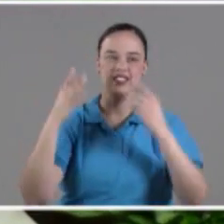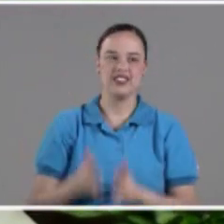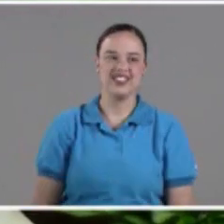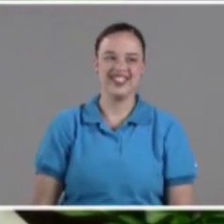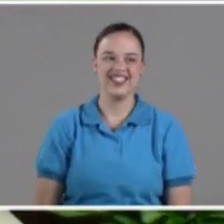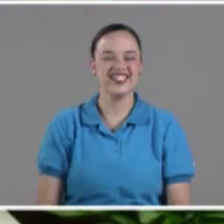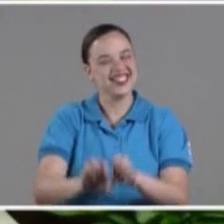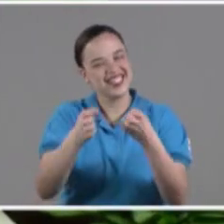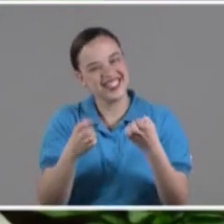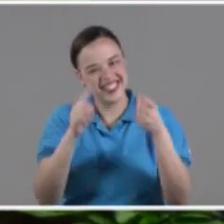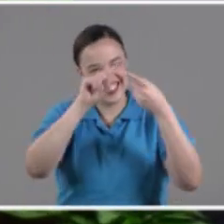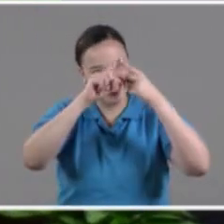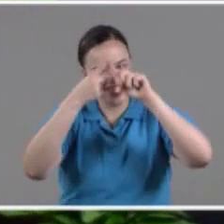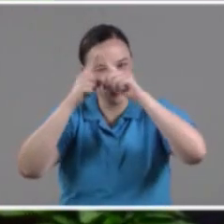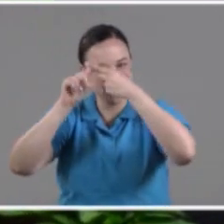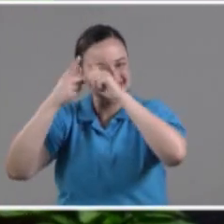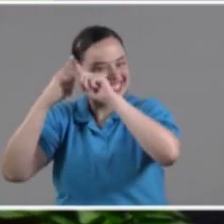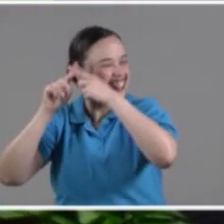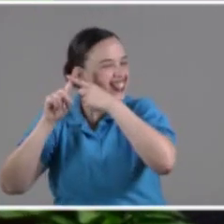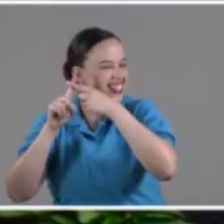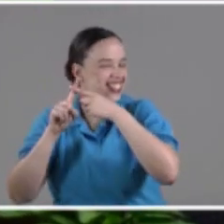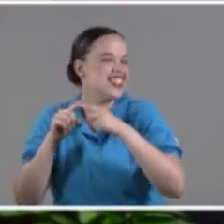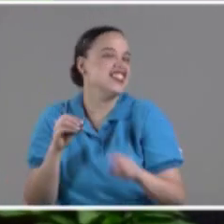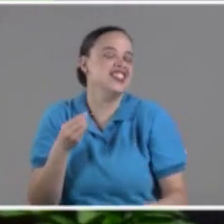Entonces los espinos serían